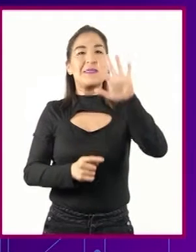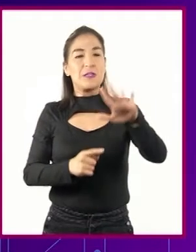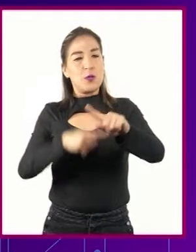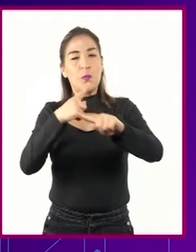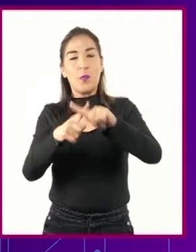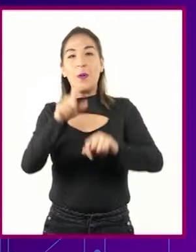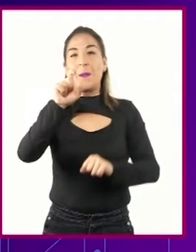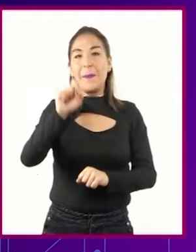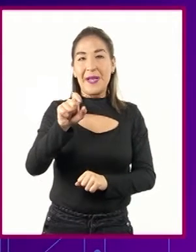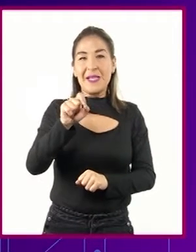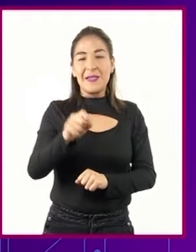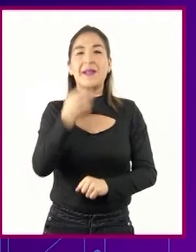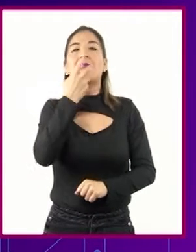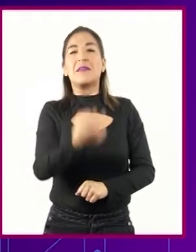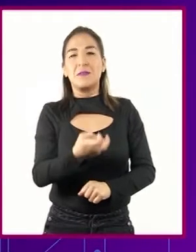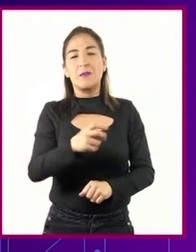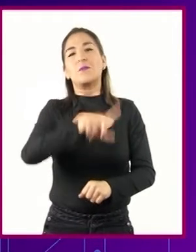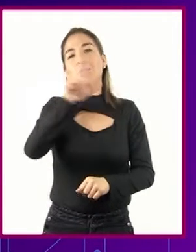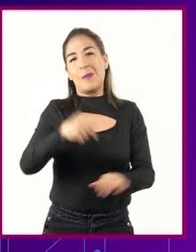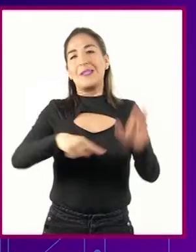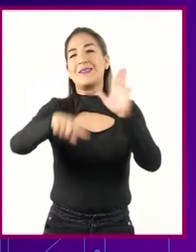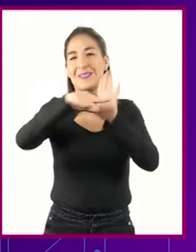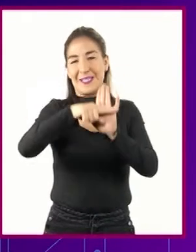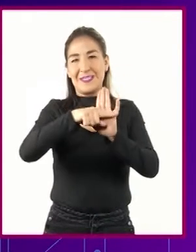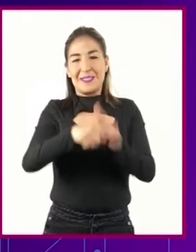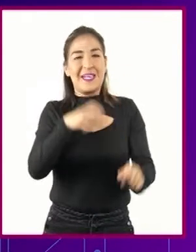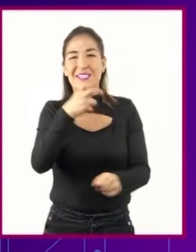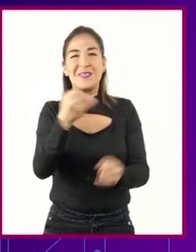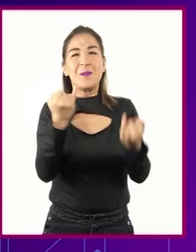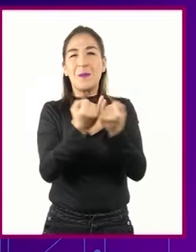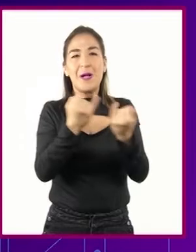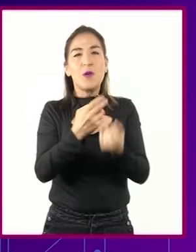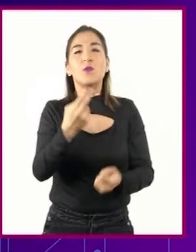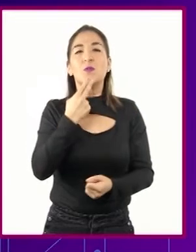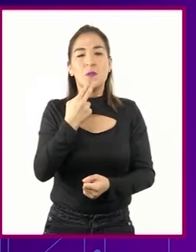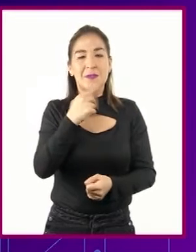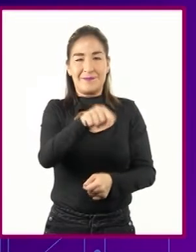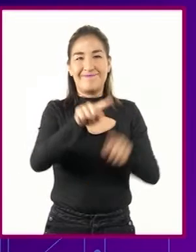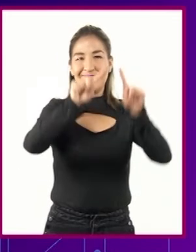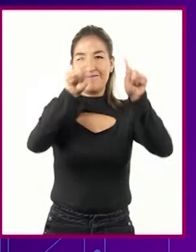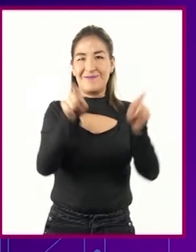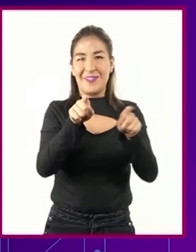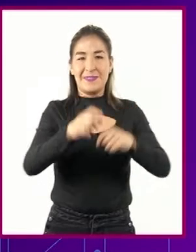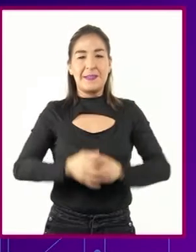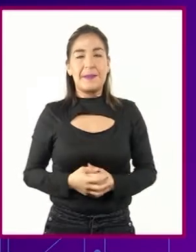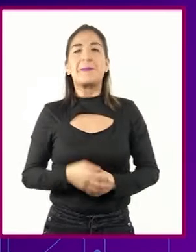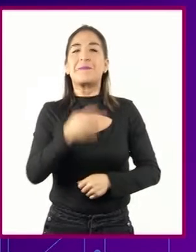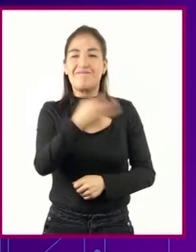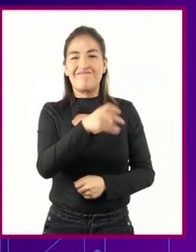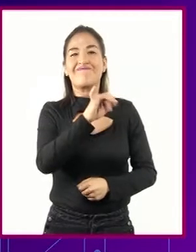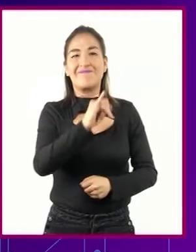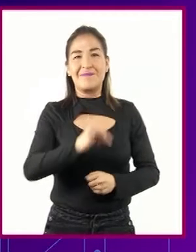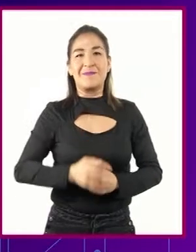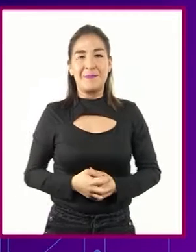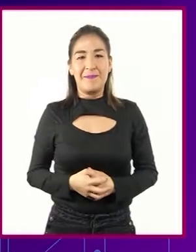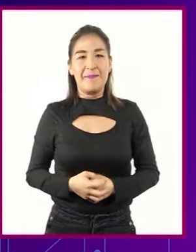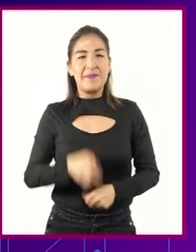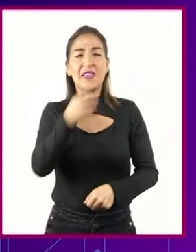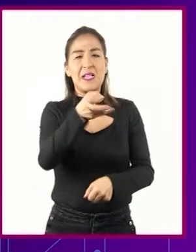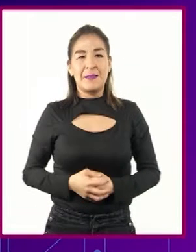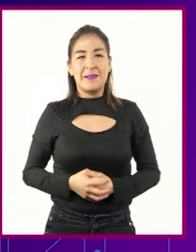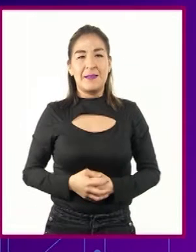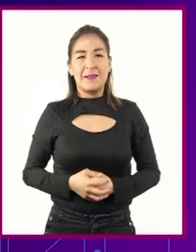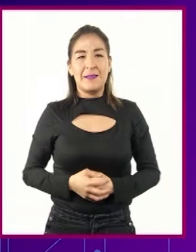por 20 y después las restas, así como lo hicimos usando los paréntesis. Así es, Leslie. En este